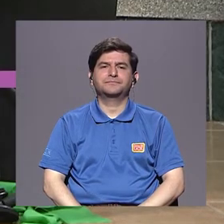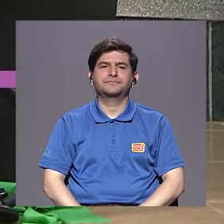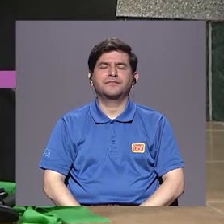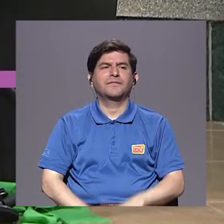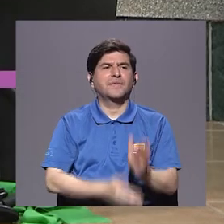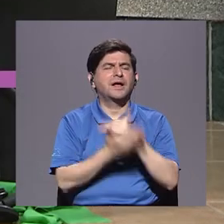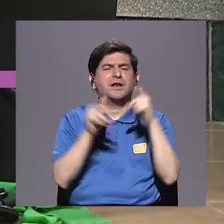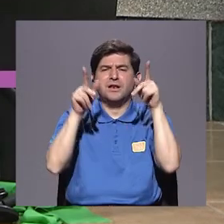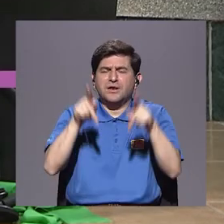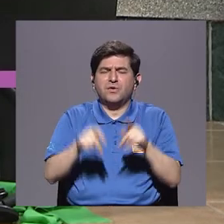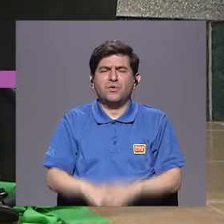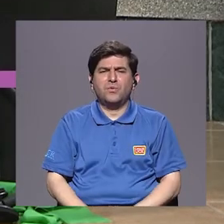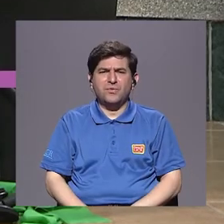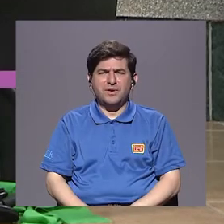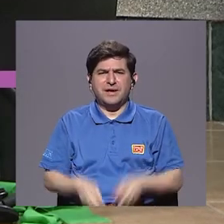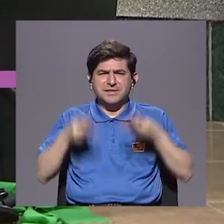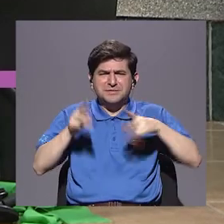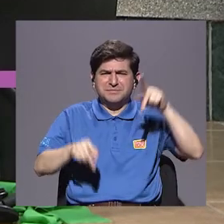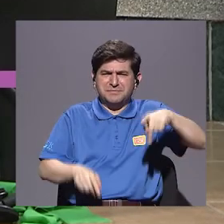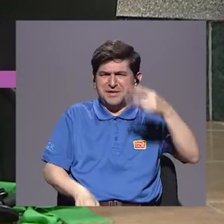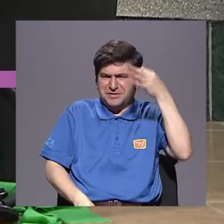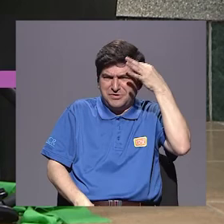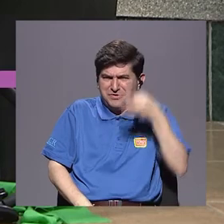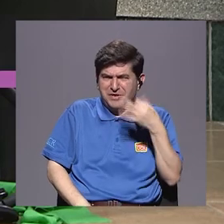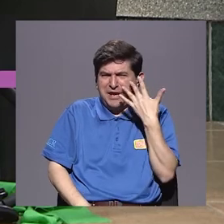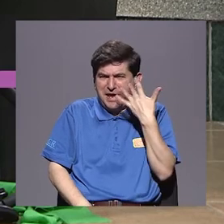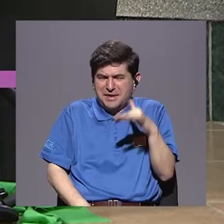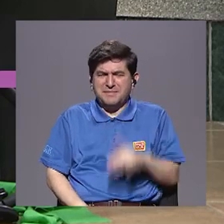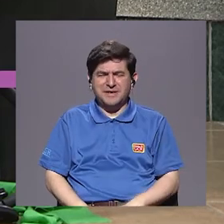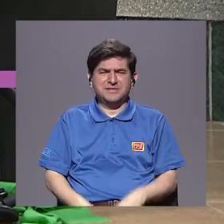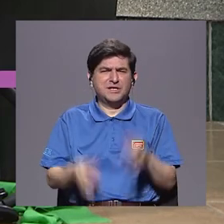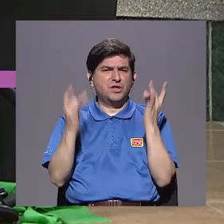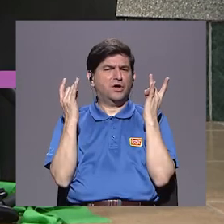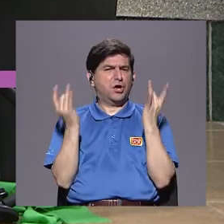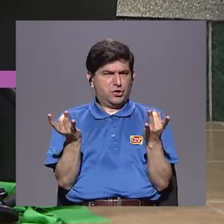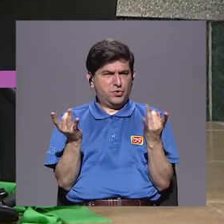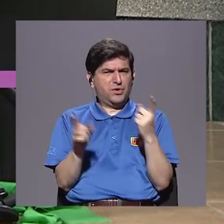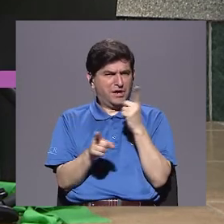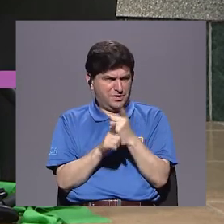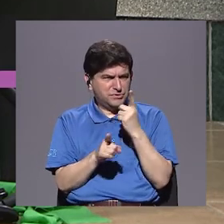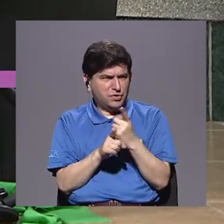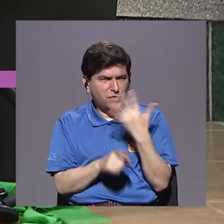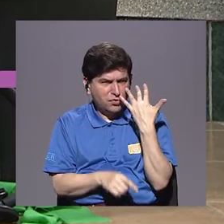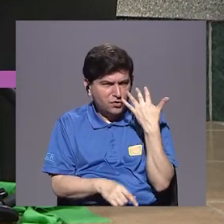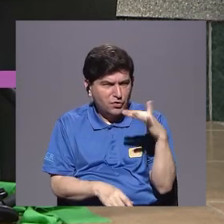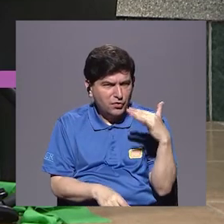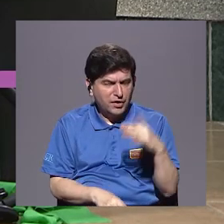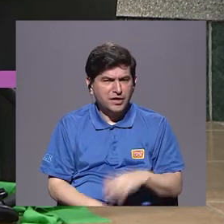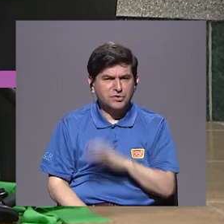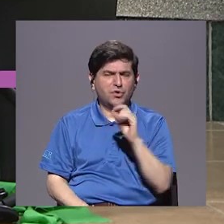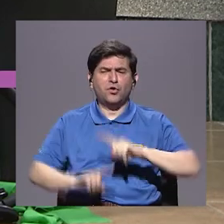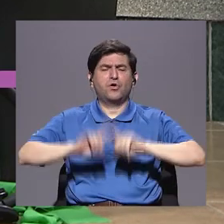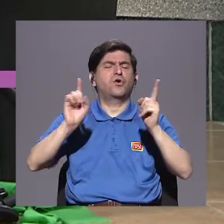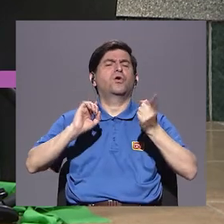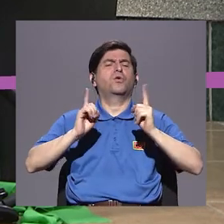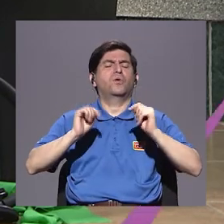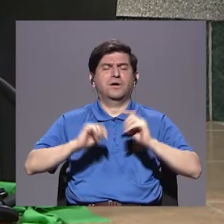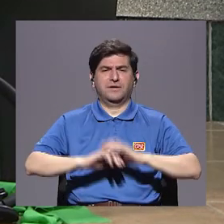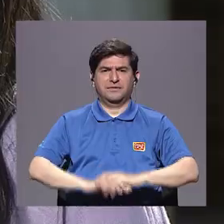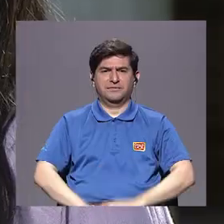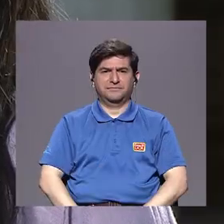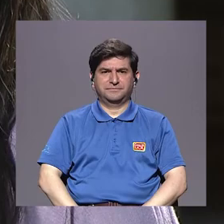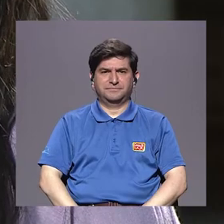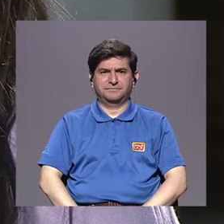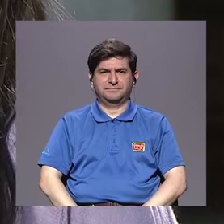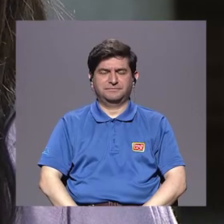Natalia, a algunas personas el Pilates le puede parecer similar al yoga. ¿Es así? ¿Es parecido al yoga o en qué se